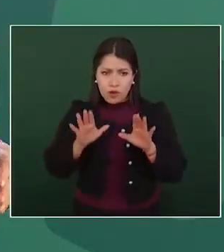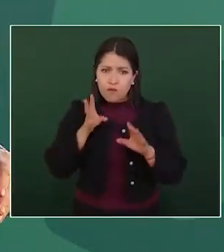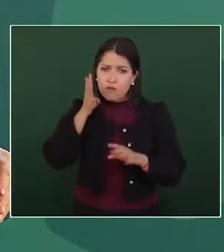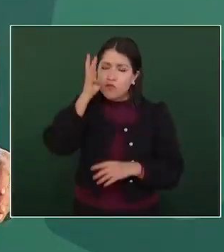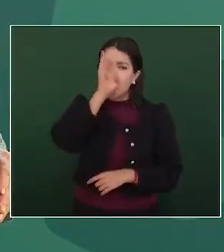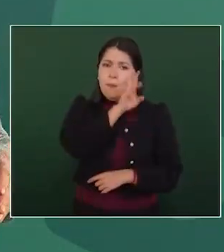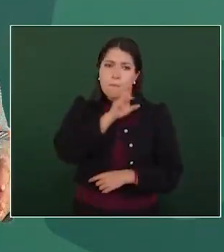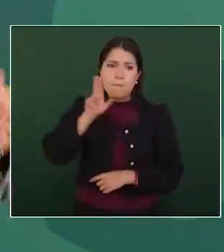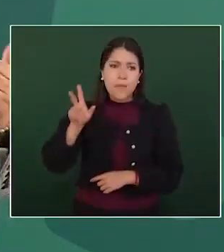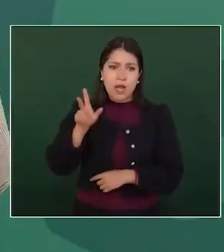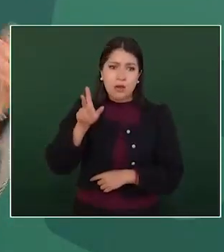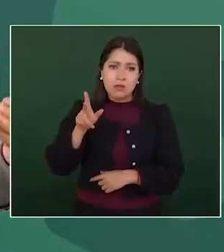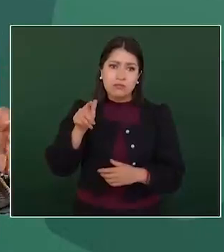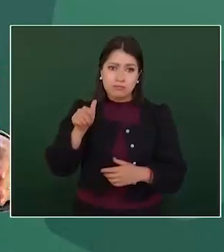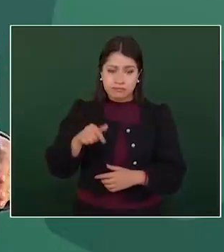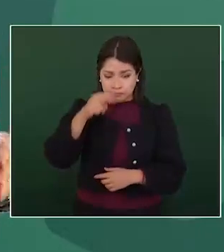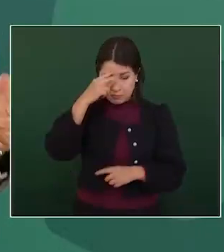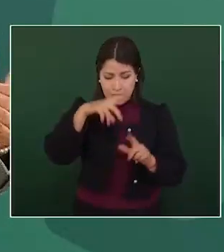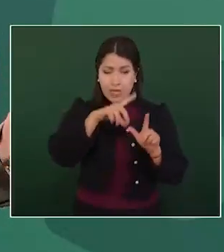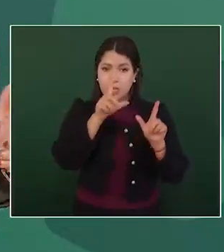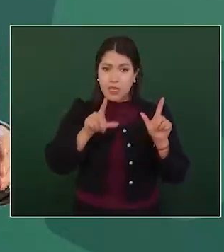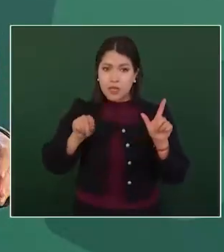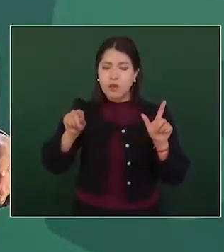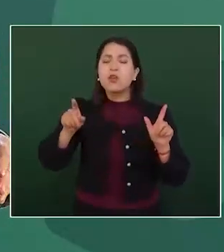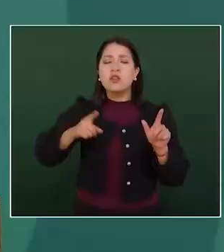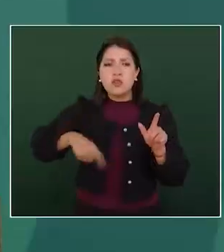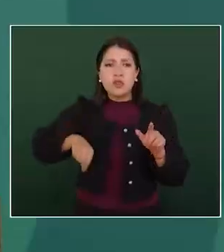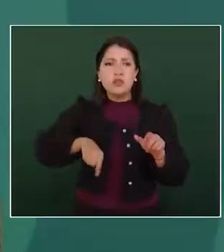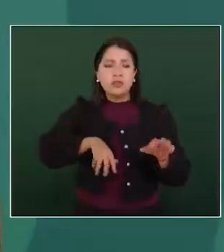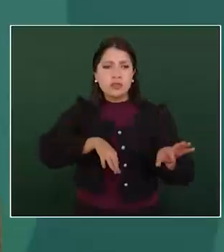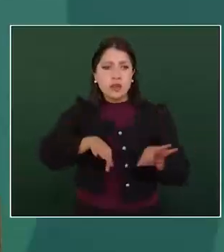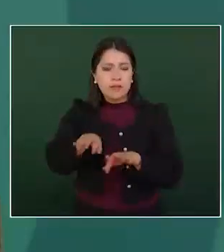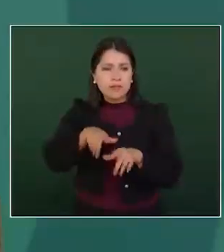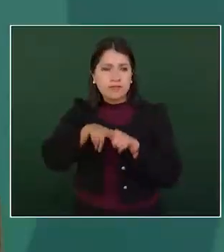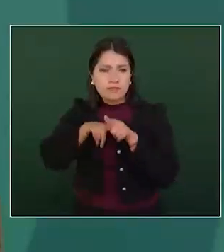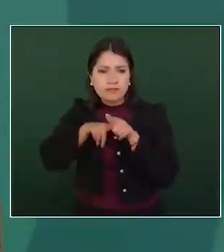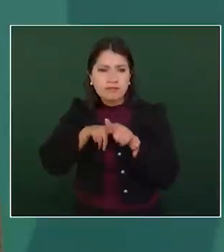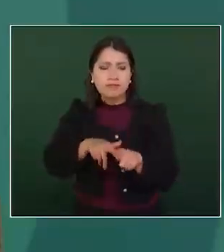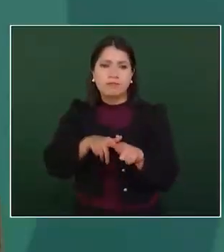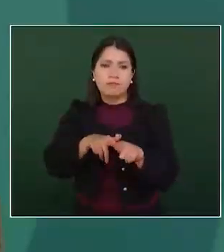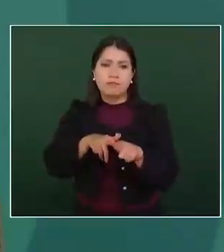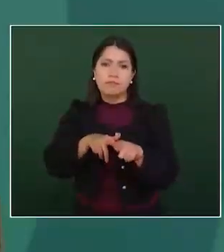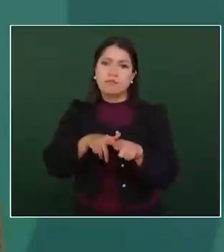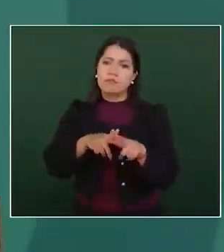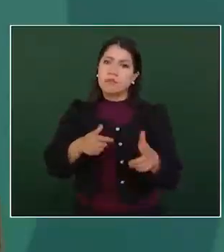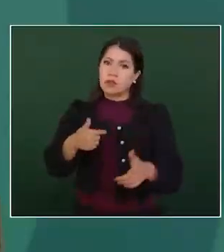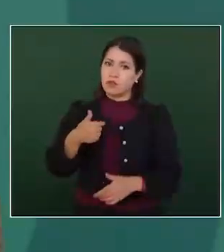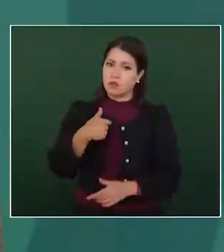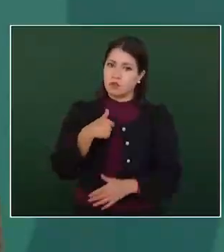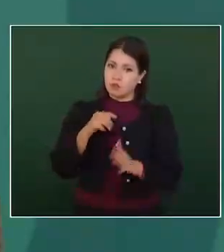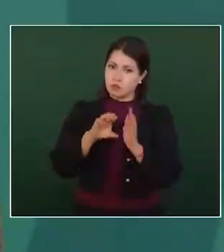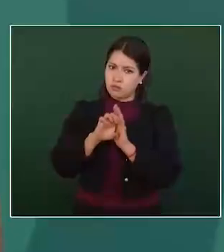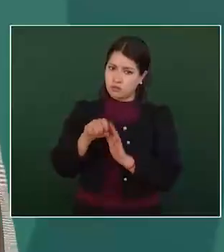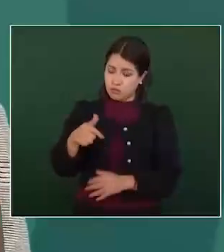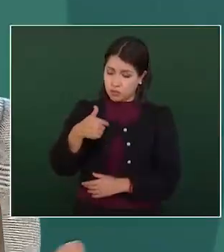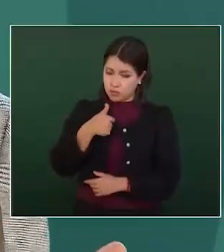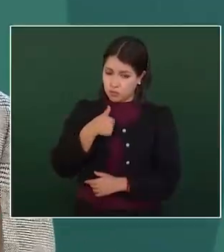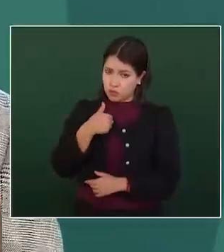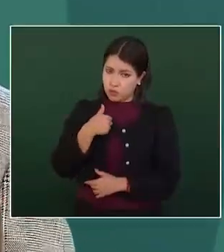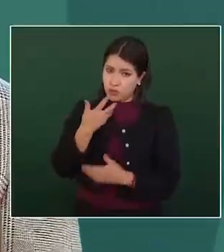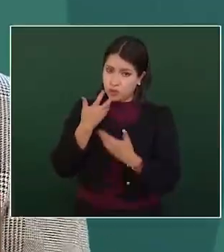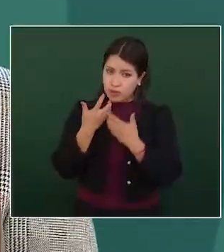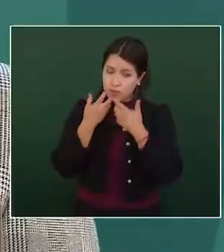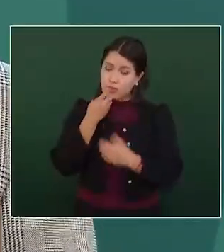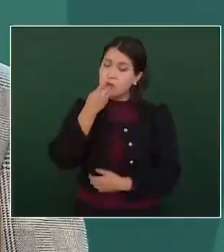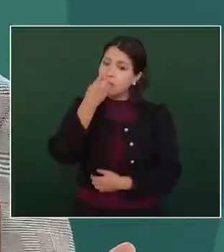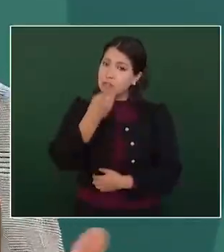nuestro país. Y en esa certeza estamos trabajando. Y en lo personal, quiero decir que a mí me